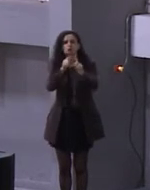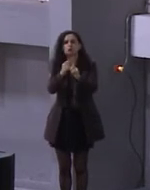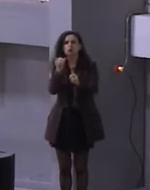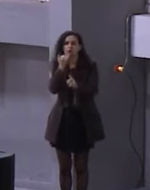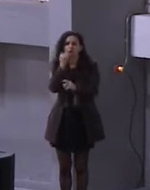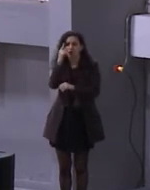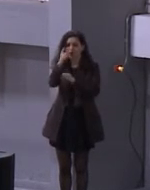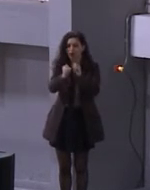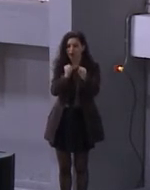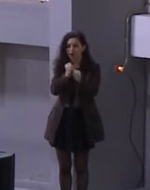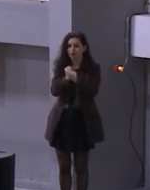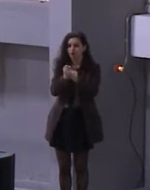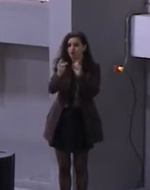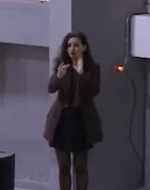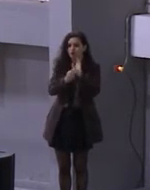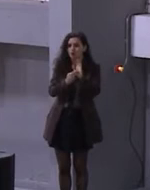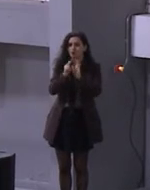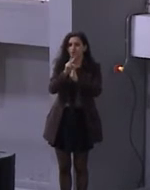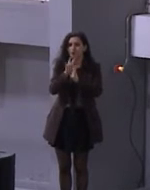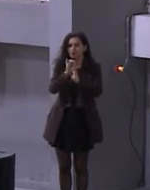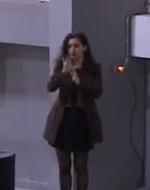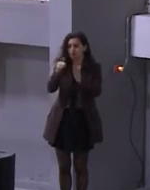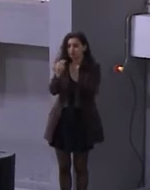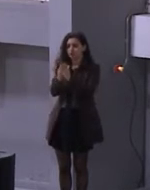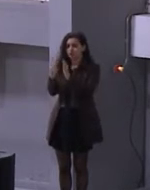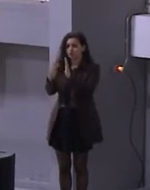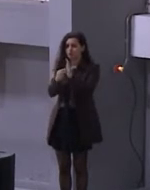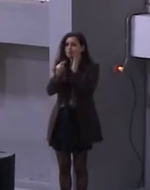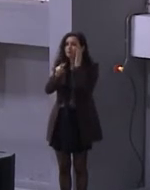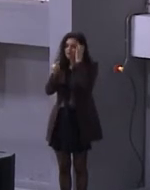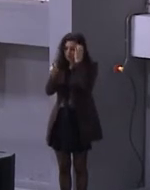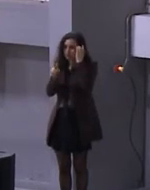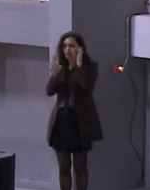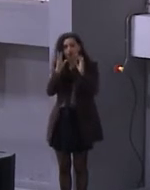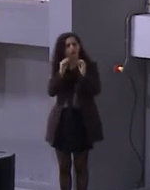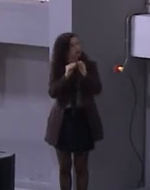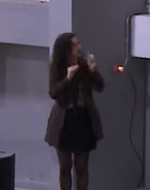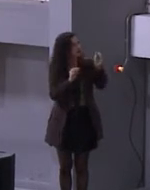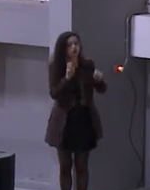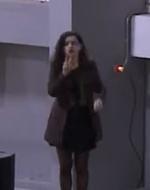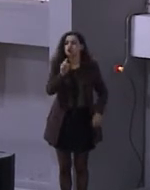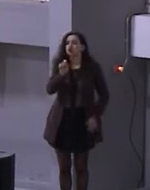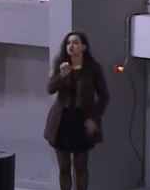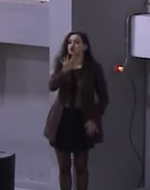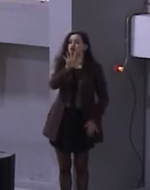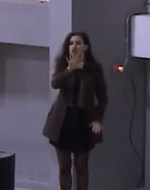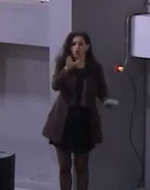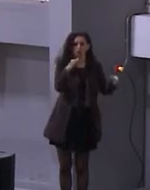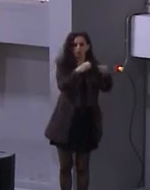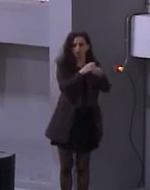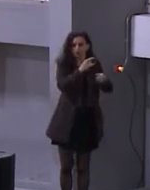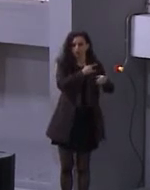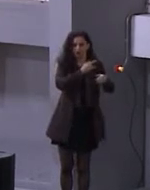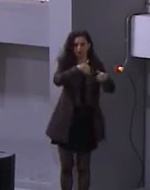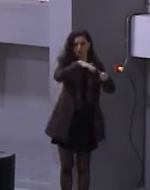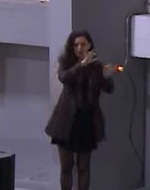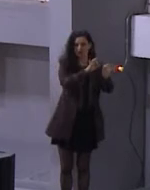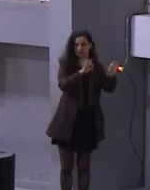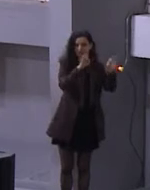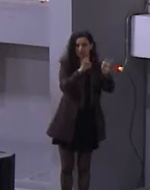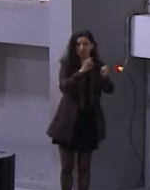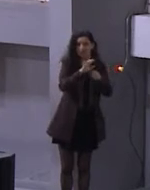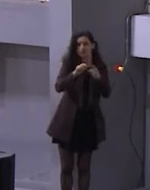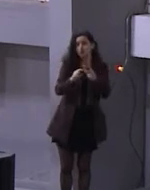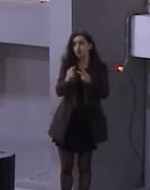el 2020, 2021, 2022, es conforme a eso. 2.5 histórico